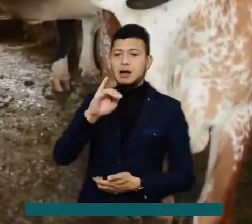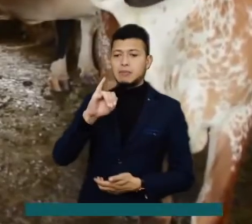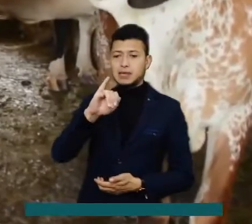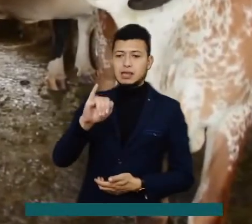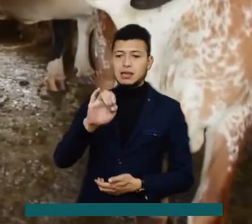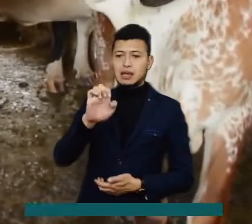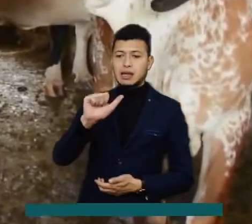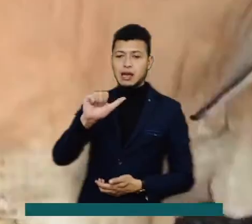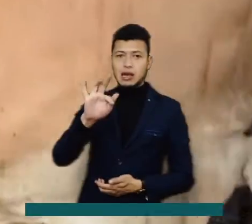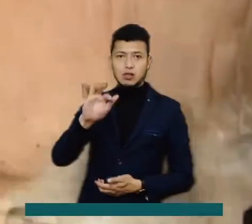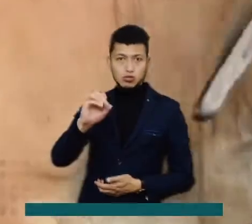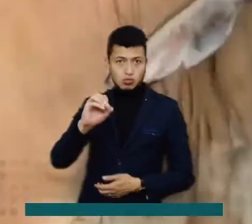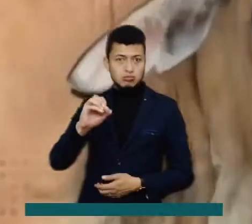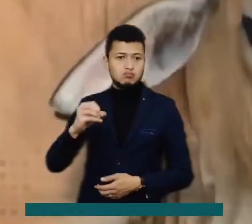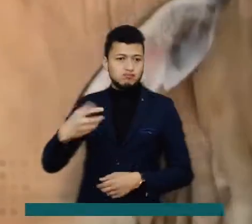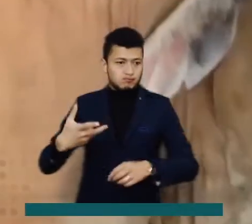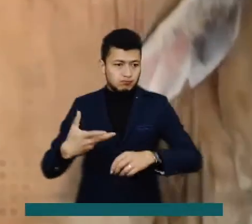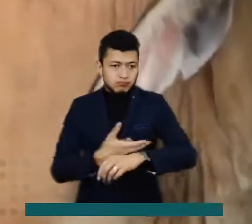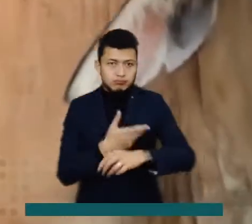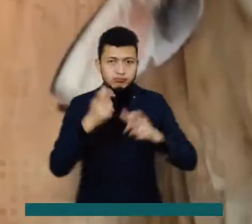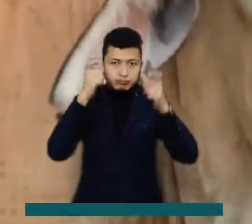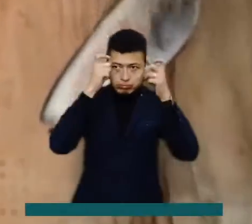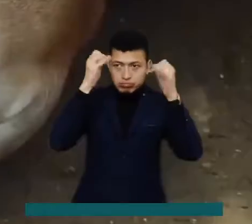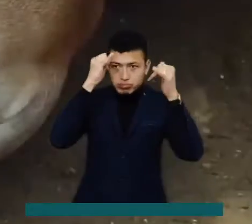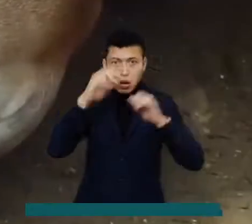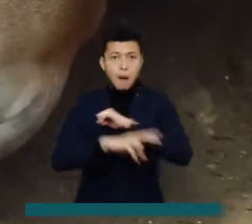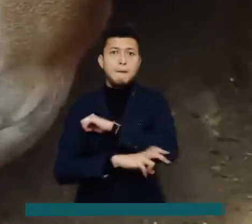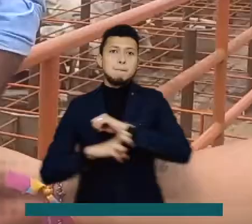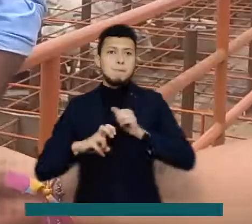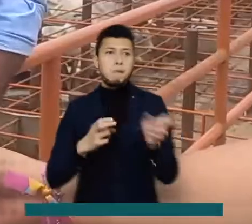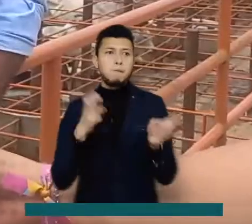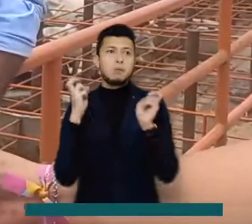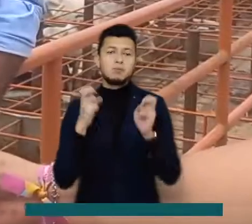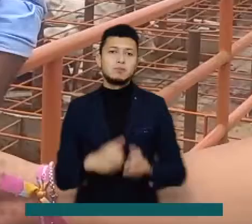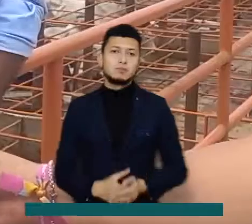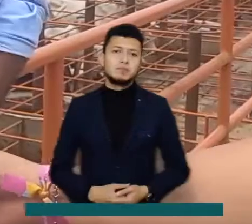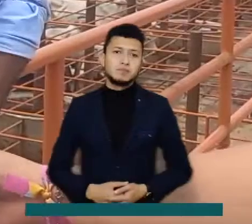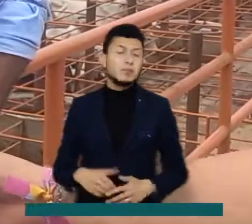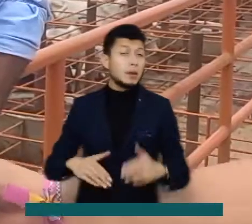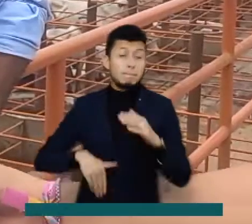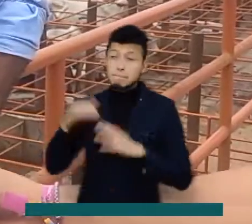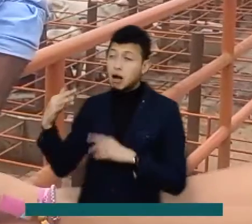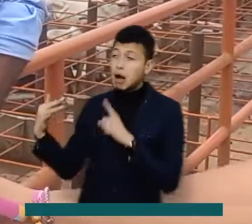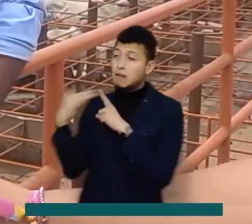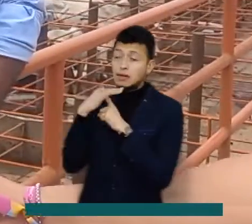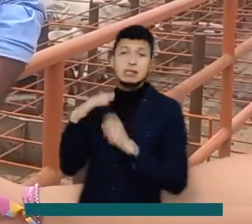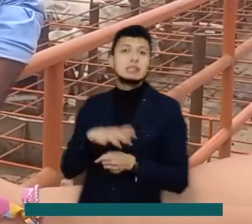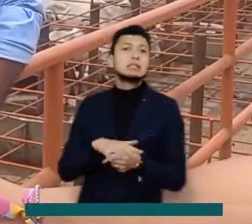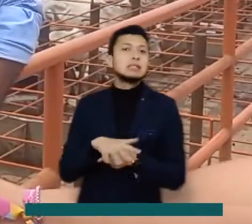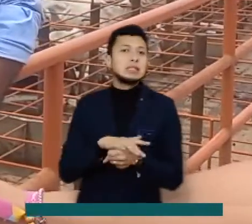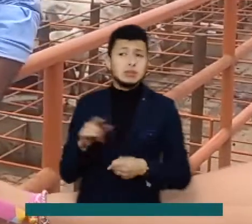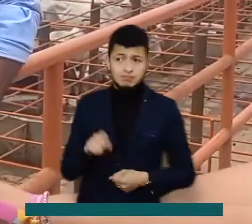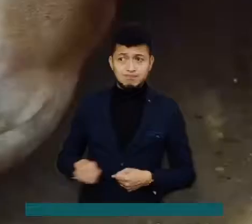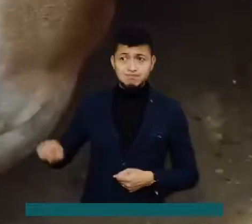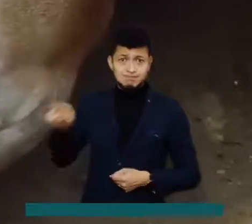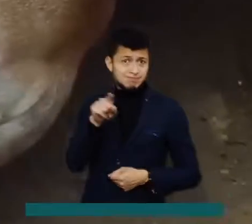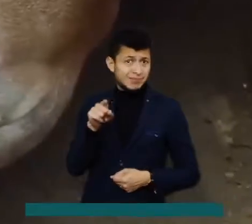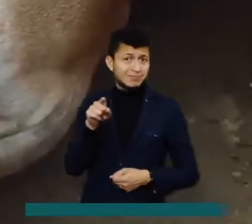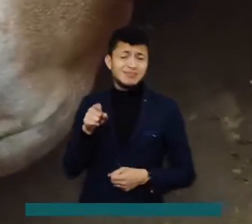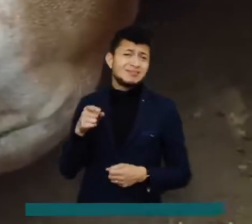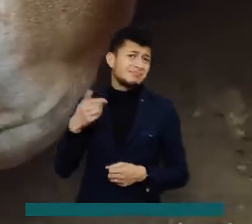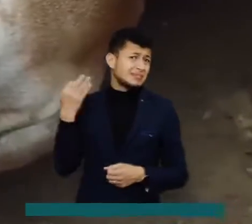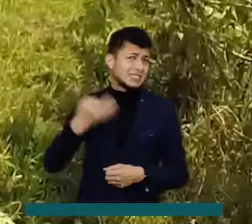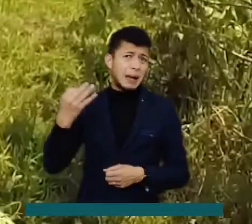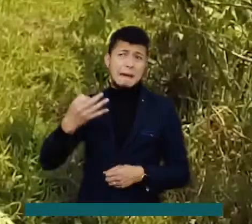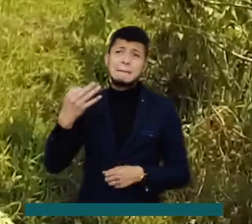abigeato, hurto de ganado y carneo, como lo explican los mismos ganaderos. Pero lo único que vivimos afectado es por la situación de la vigedad. Pues en